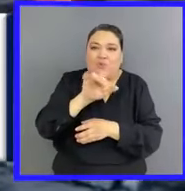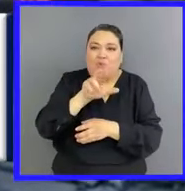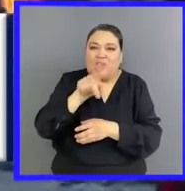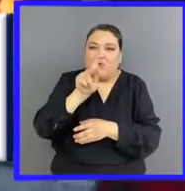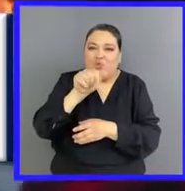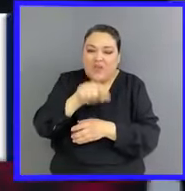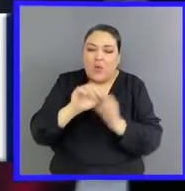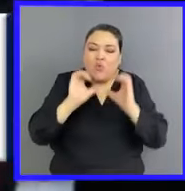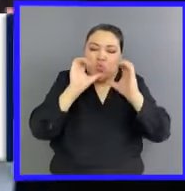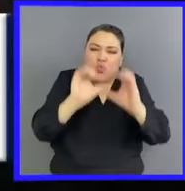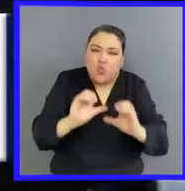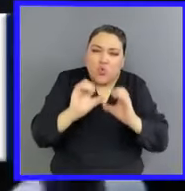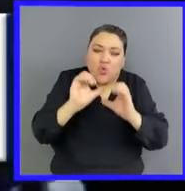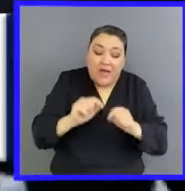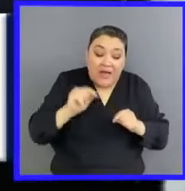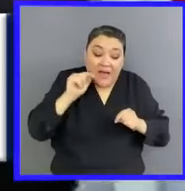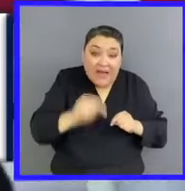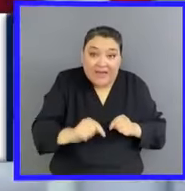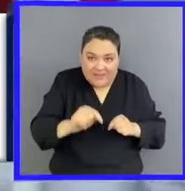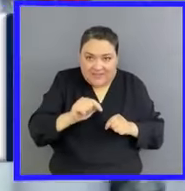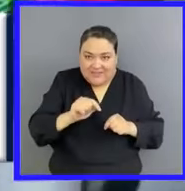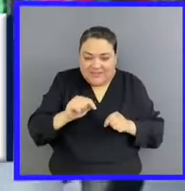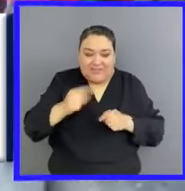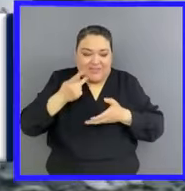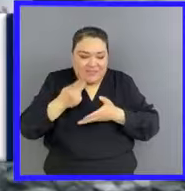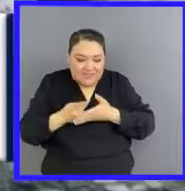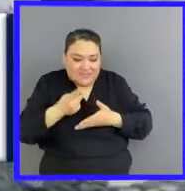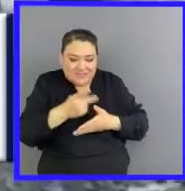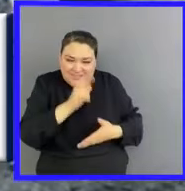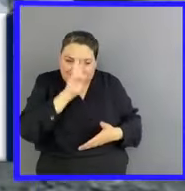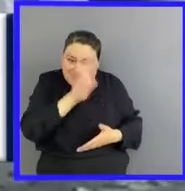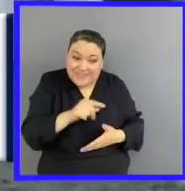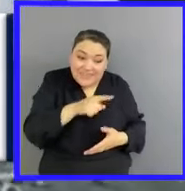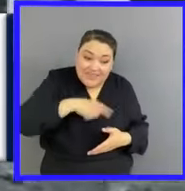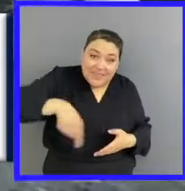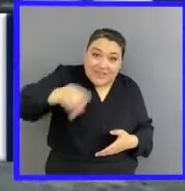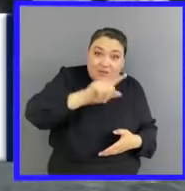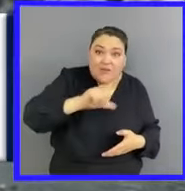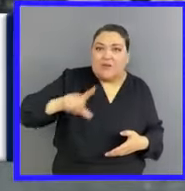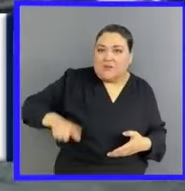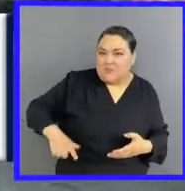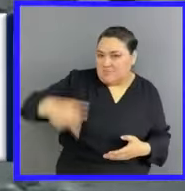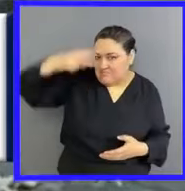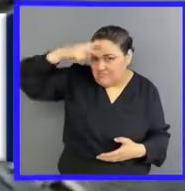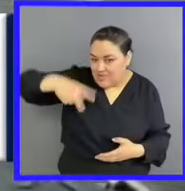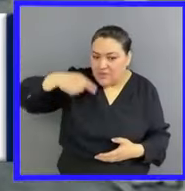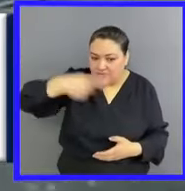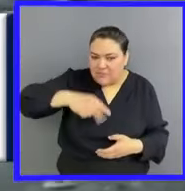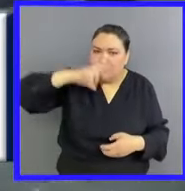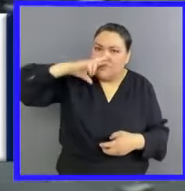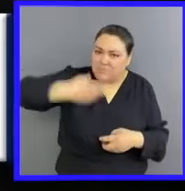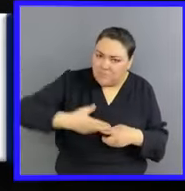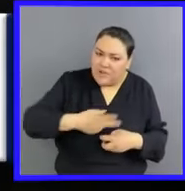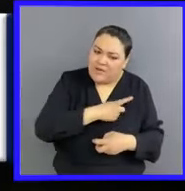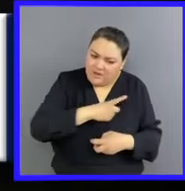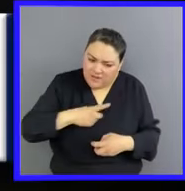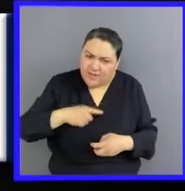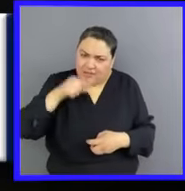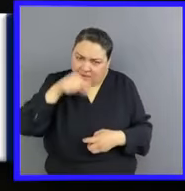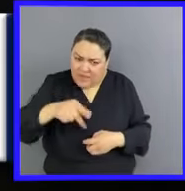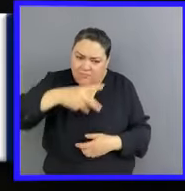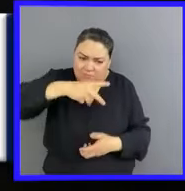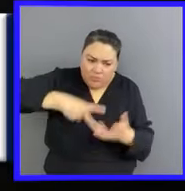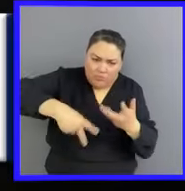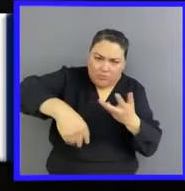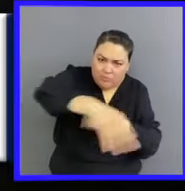este reconocimiento también compromete más que nunca al Estado mexicano a dar opciones de desarrollo sostenible a los habitantes locales